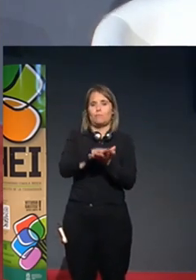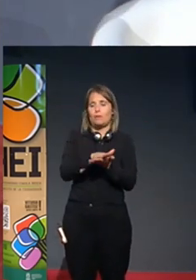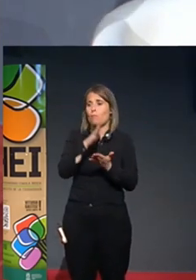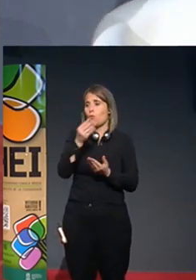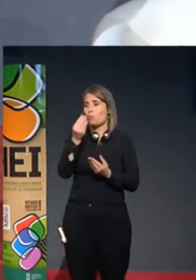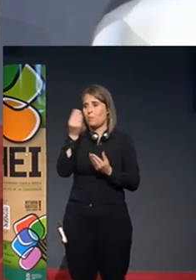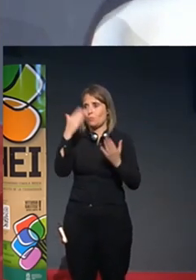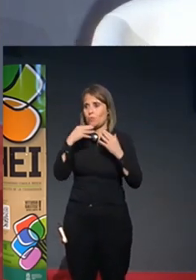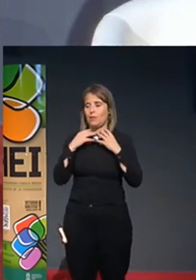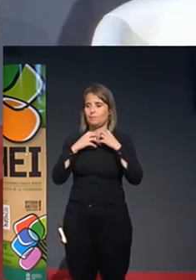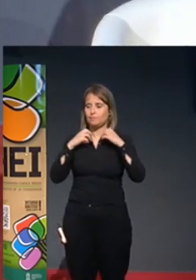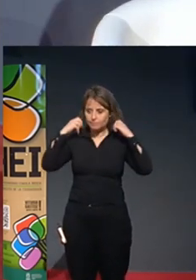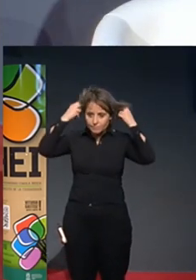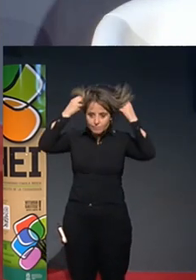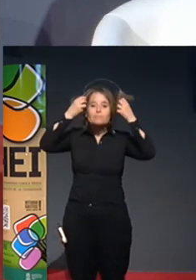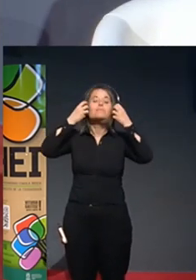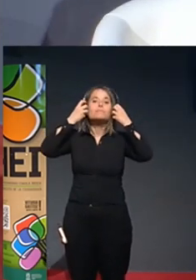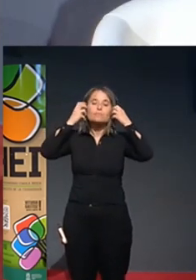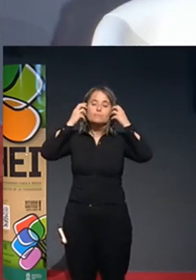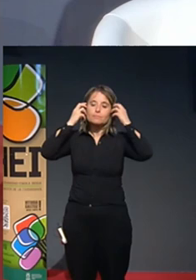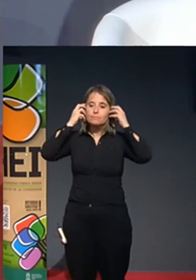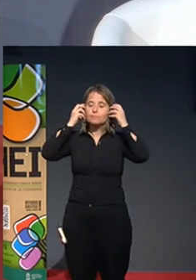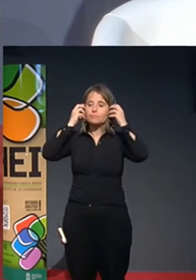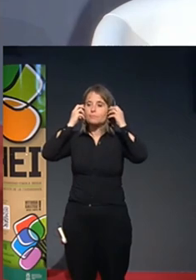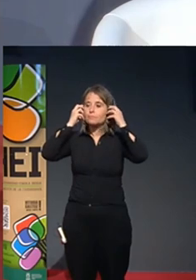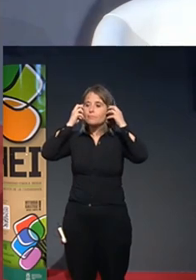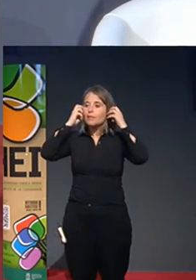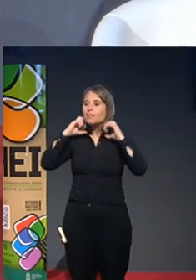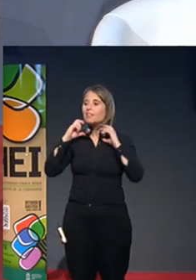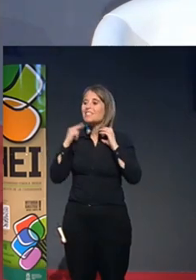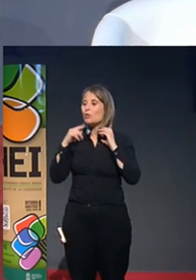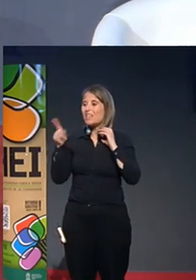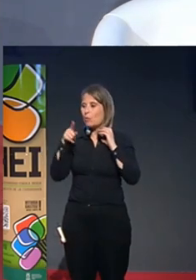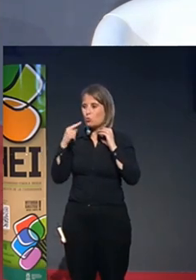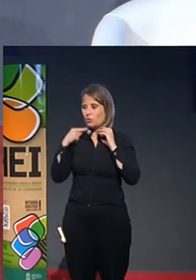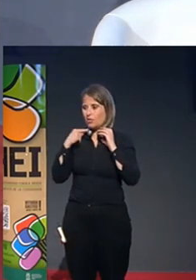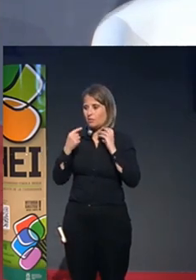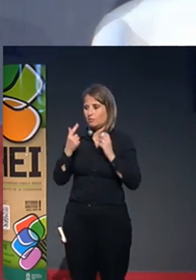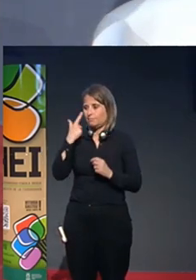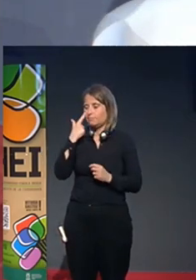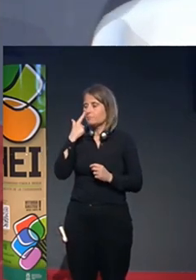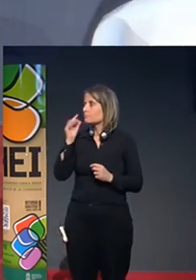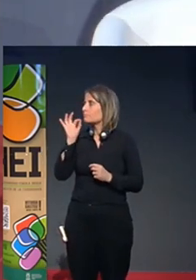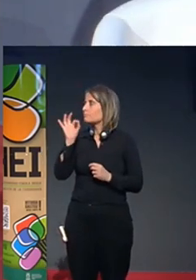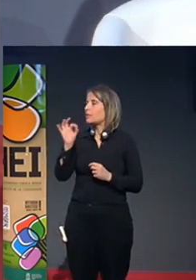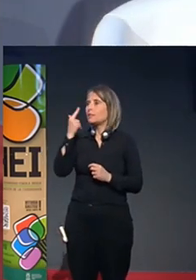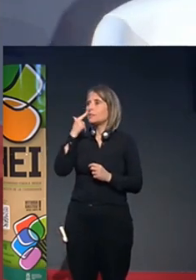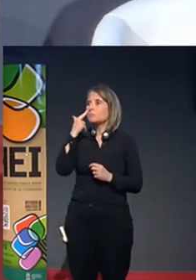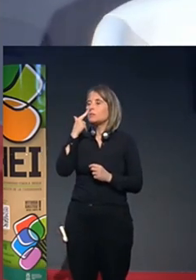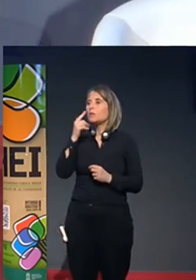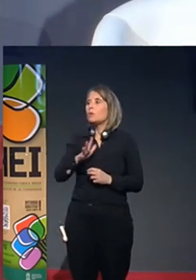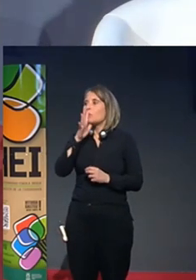no tener alimentos ha cuge iugar Ne burar galz di